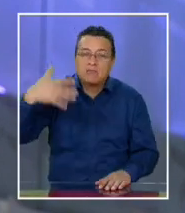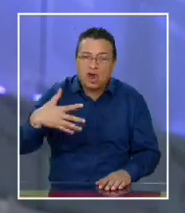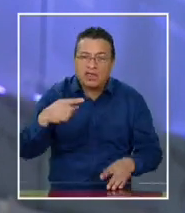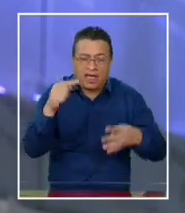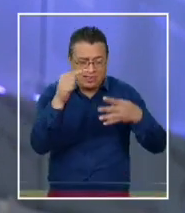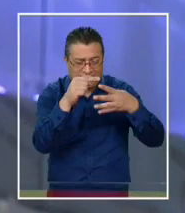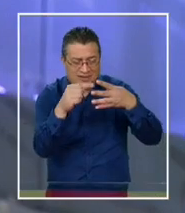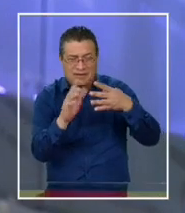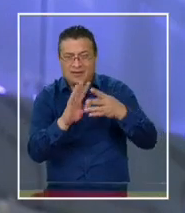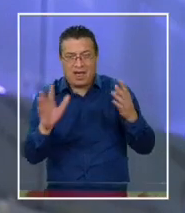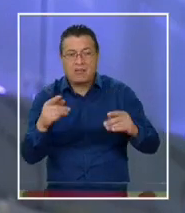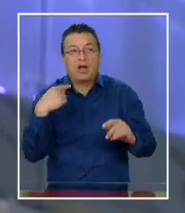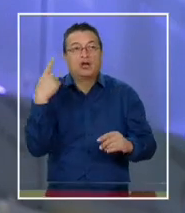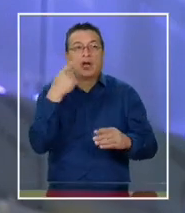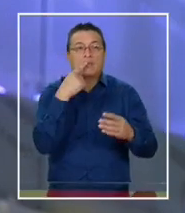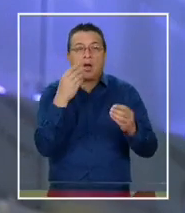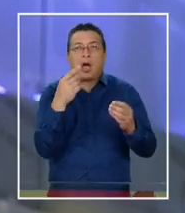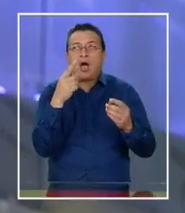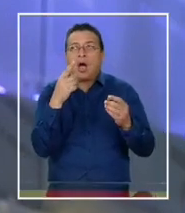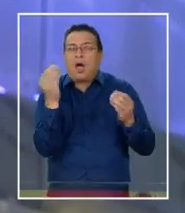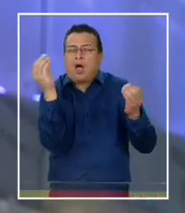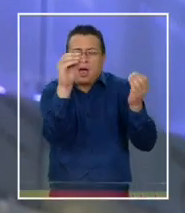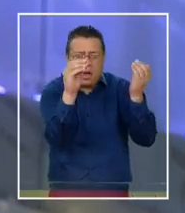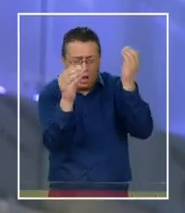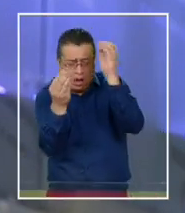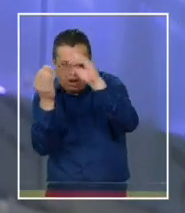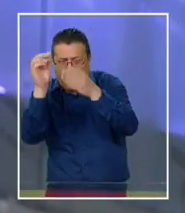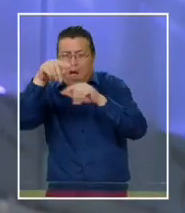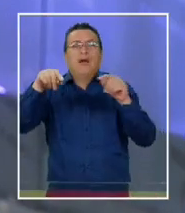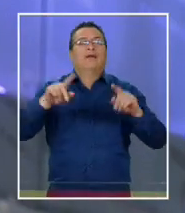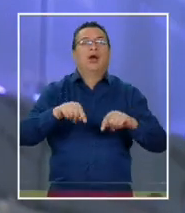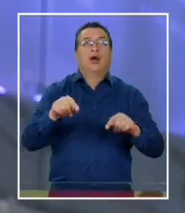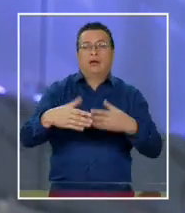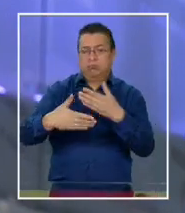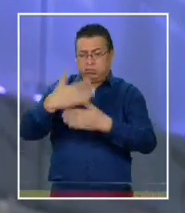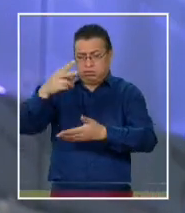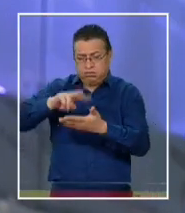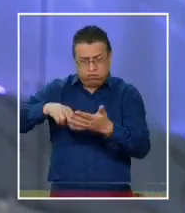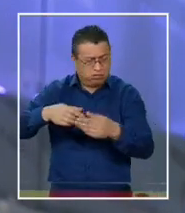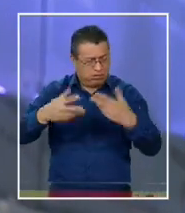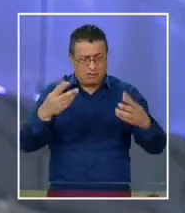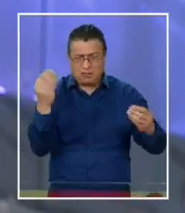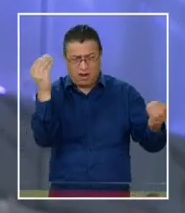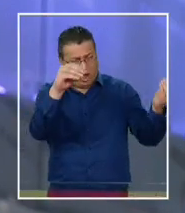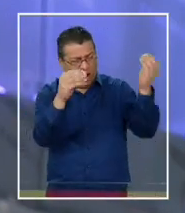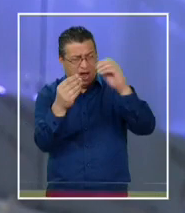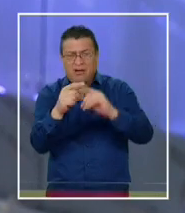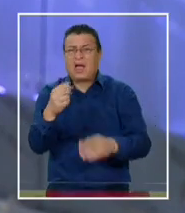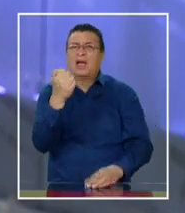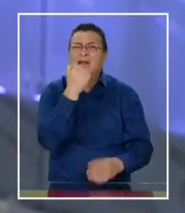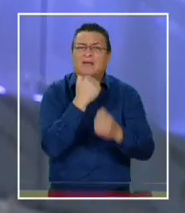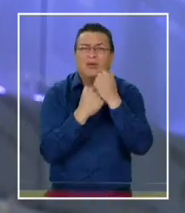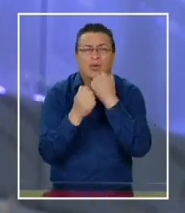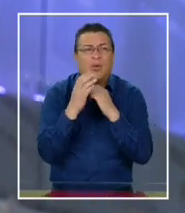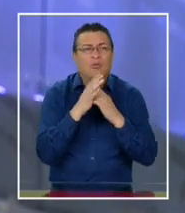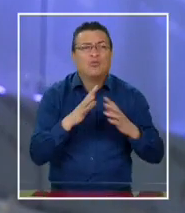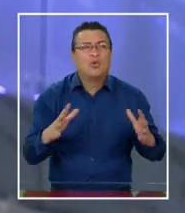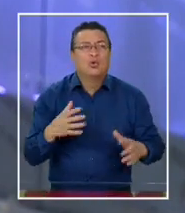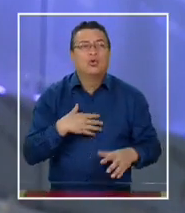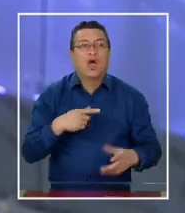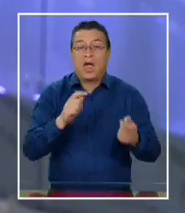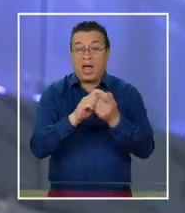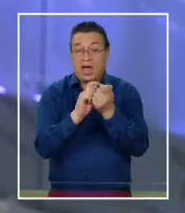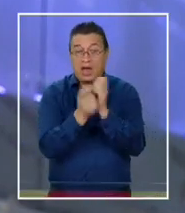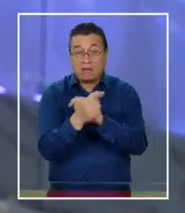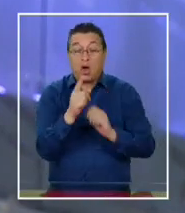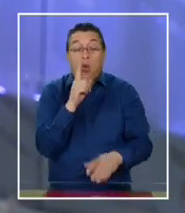porque se construye en una cantidad de especulaciones de mitos hoy día la prensa está llena de detalles que no son correctos no hubo cambio los